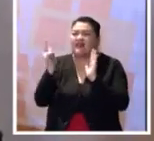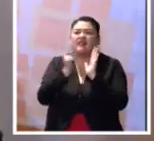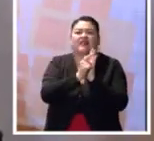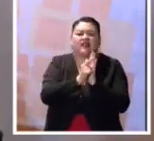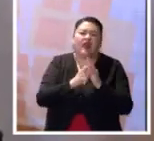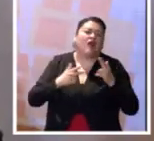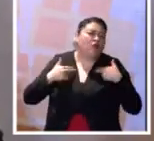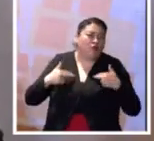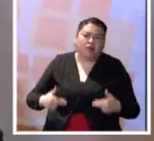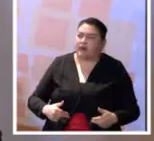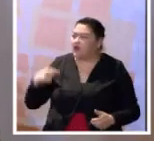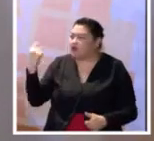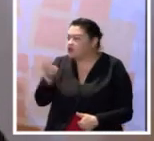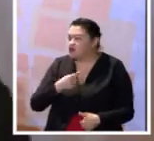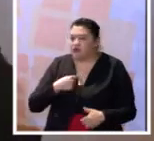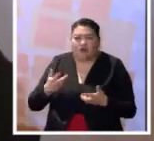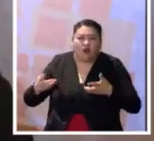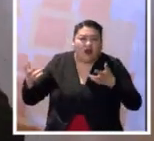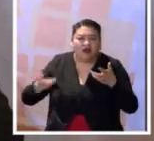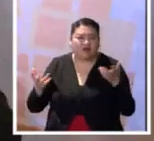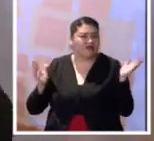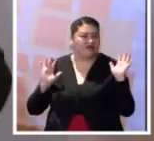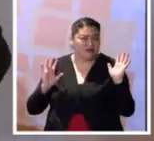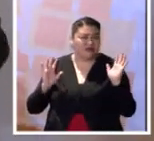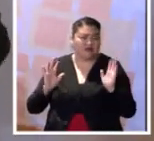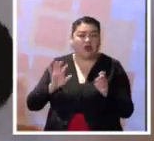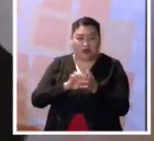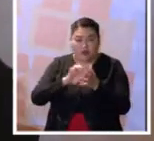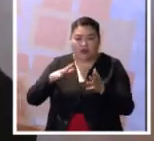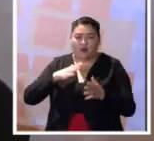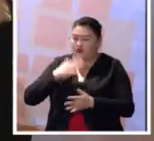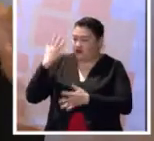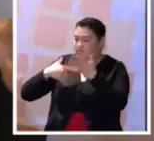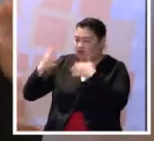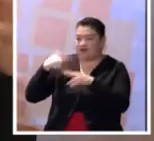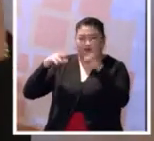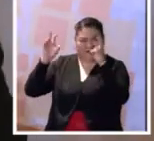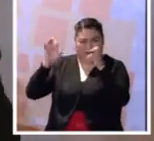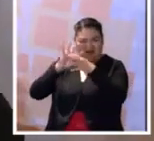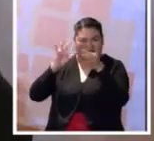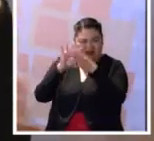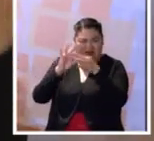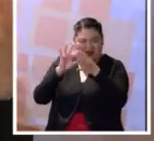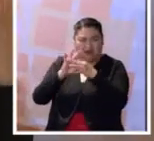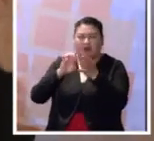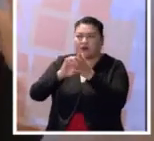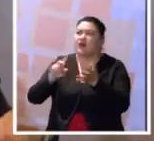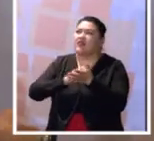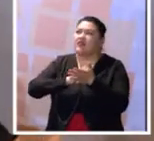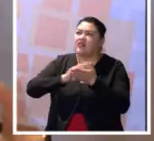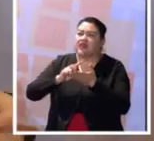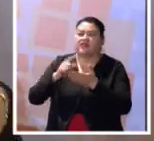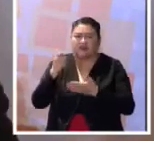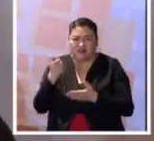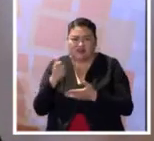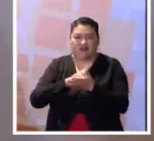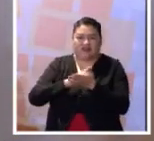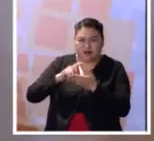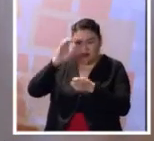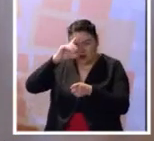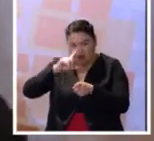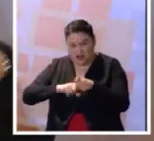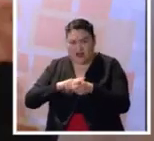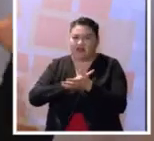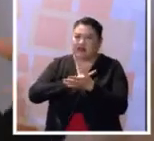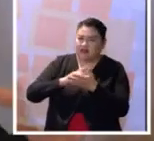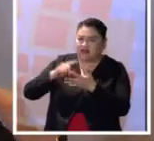son neutras. Cuando se habla, por ejemplo, yo hago clases a veces de derechos económicos, sociales y culturales, entonces